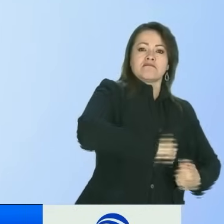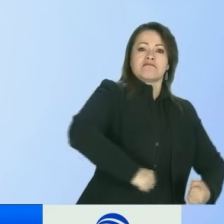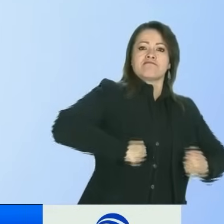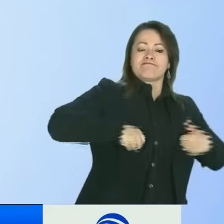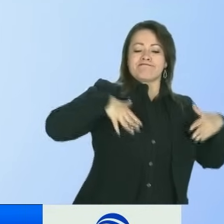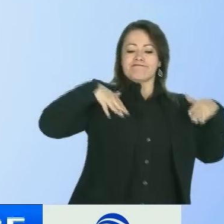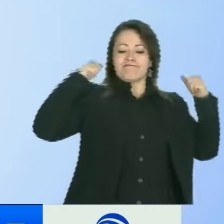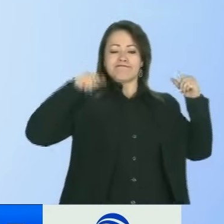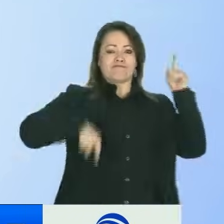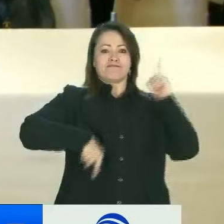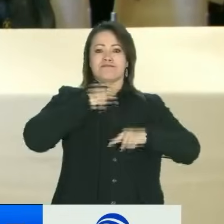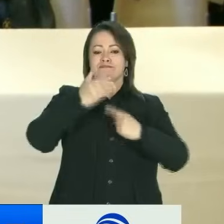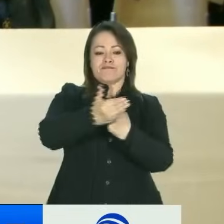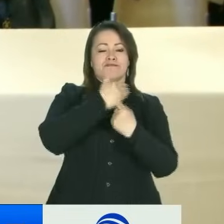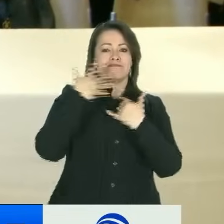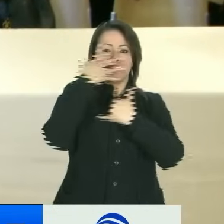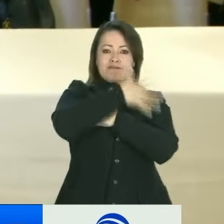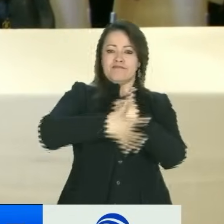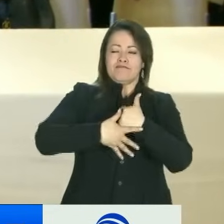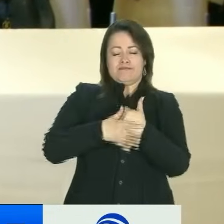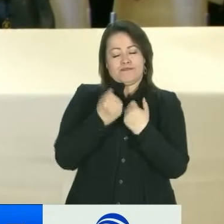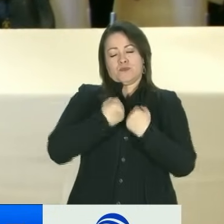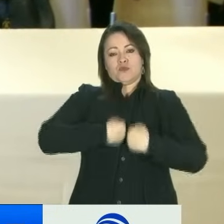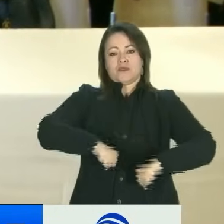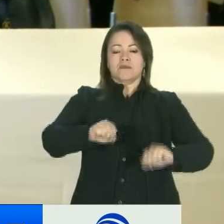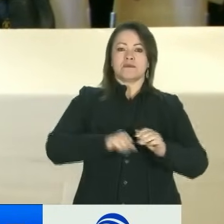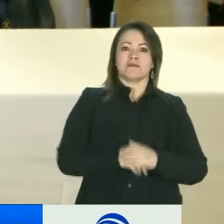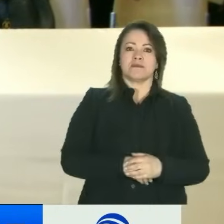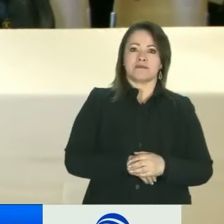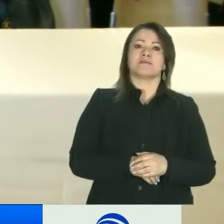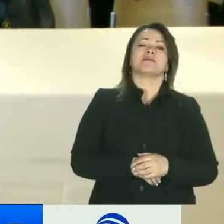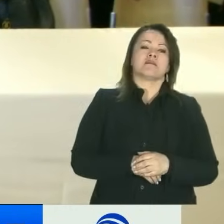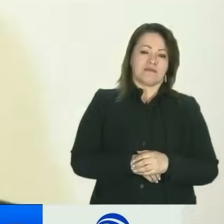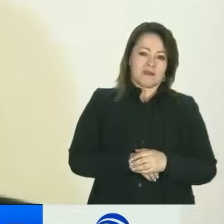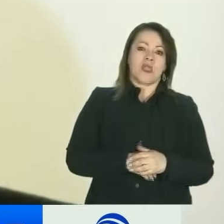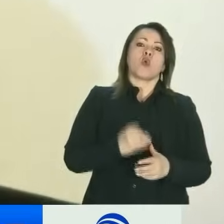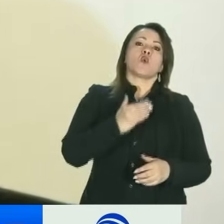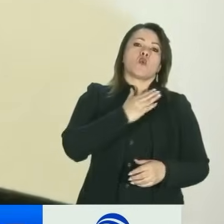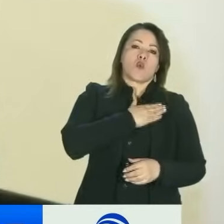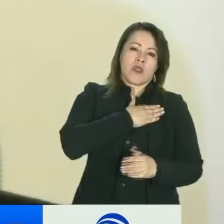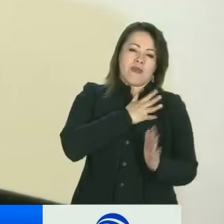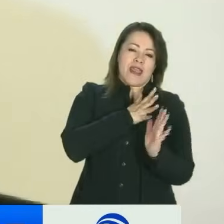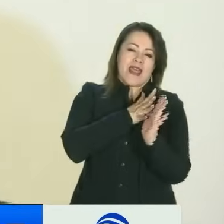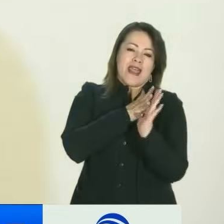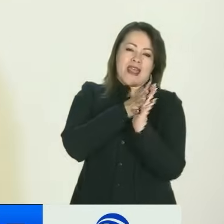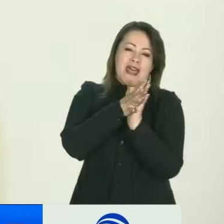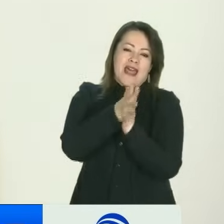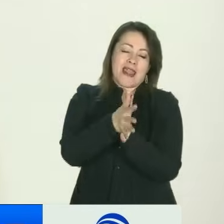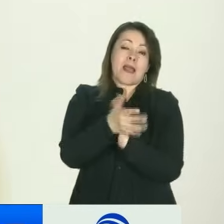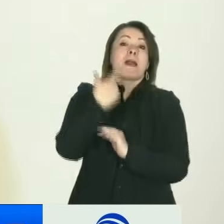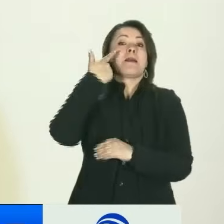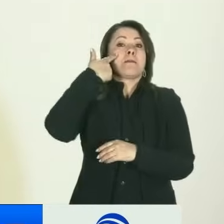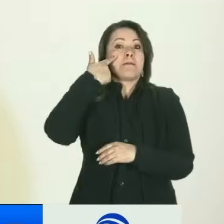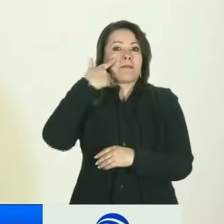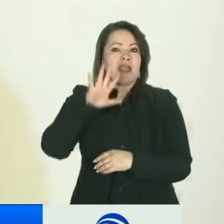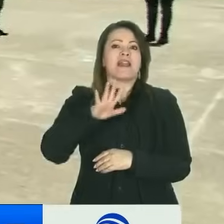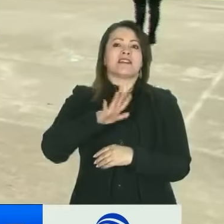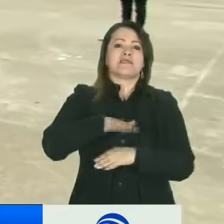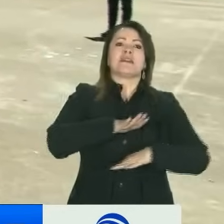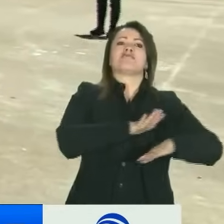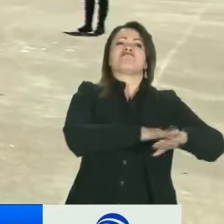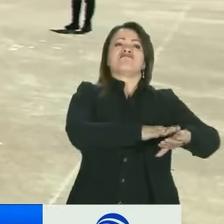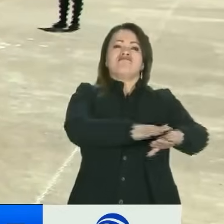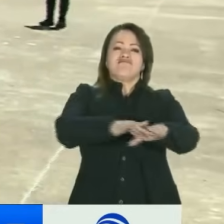a los colombianos. El mensaje de Uribe fue interpretado por algunos sectores como una incitación a la desobediencia de las